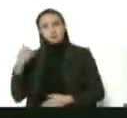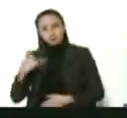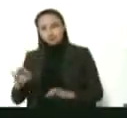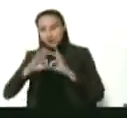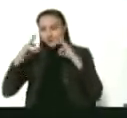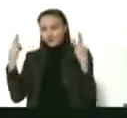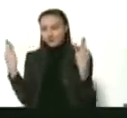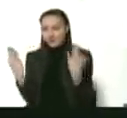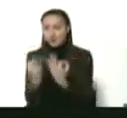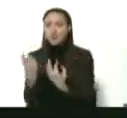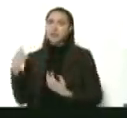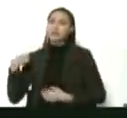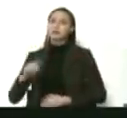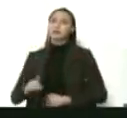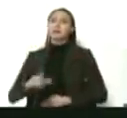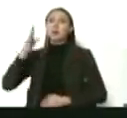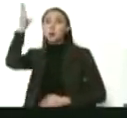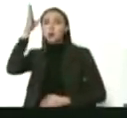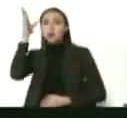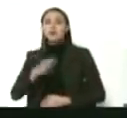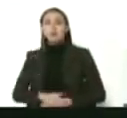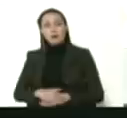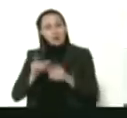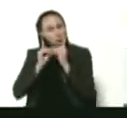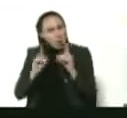familia. Es una verdadera democracia.